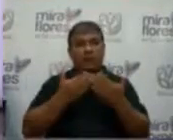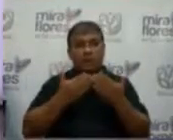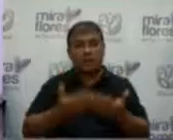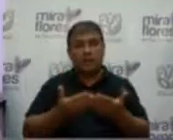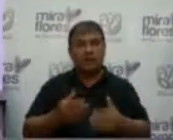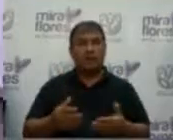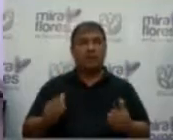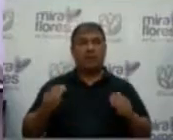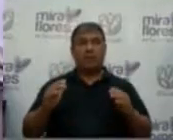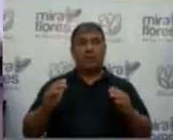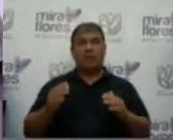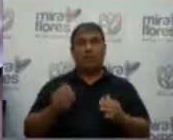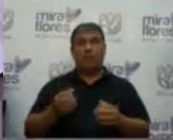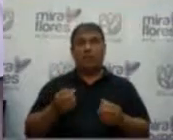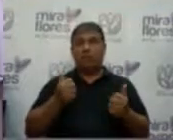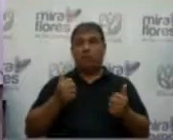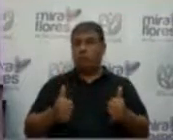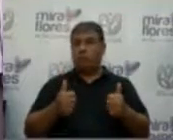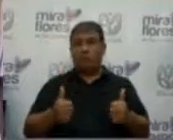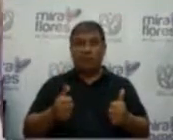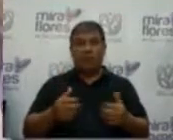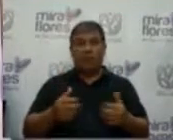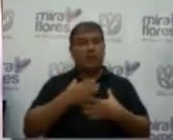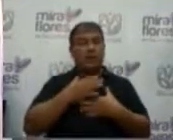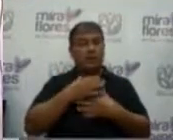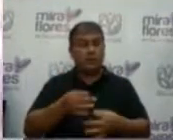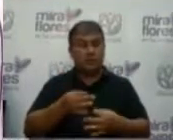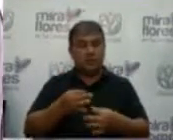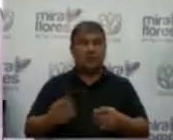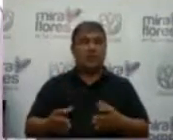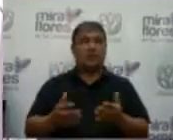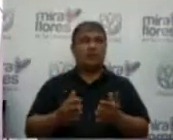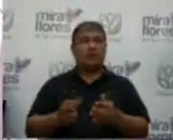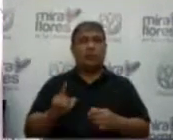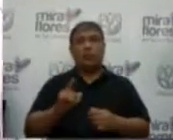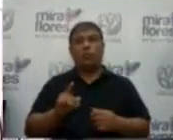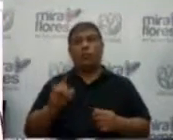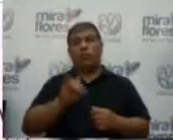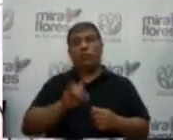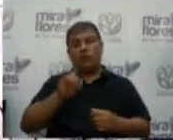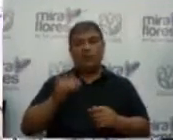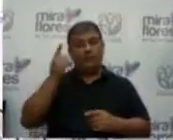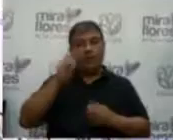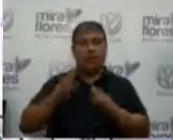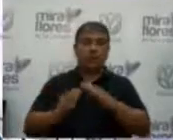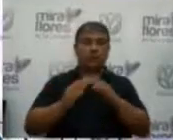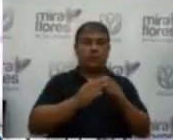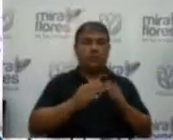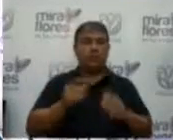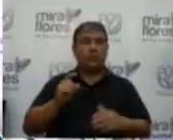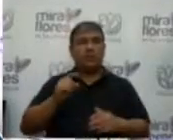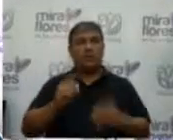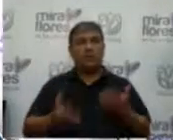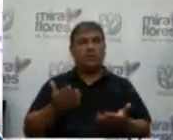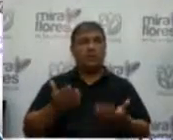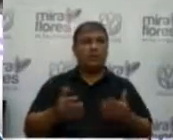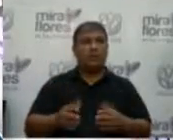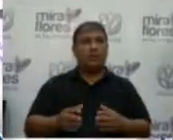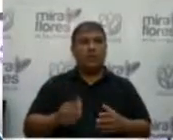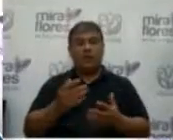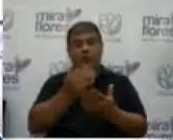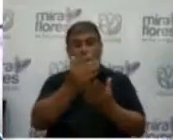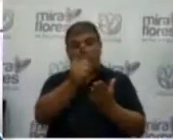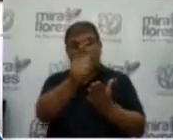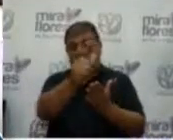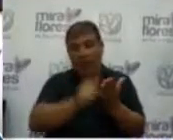Me parece, efectivamente, es un proyecto súper interesante y además muy útil para la ciudad. Lo que necesitaríamos, me imagino en algún momento nos darán un